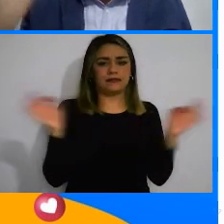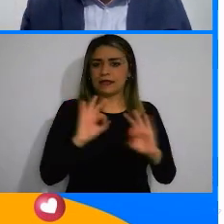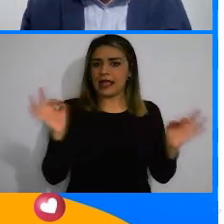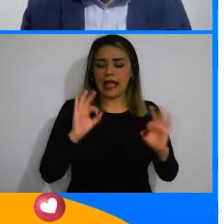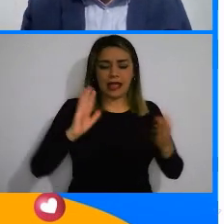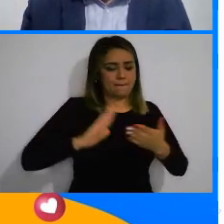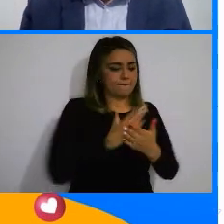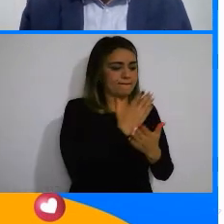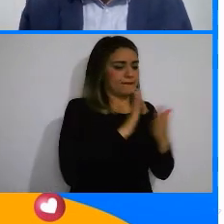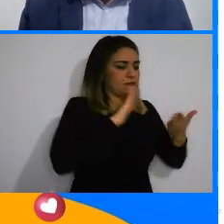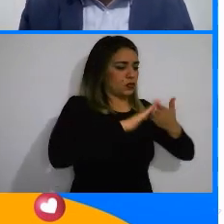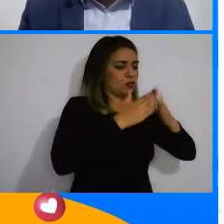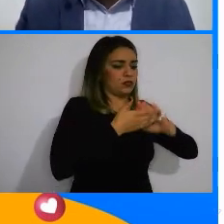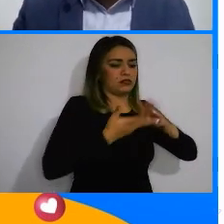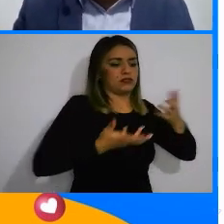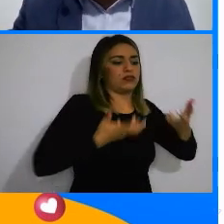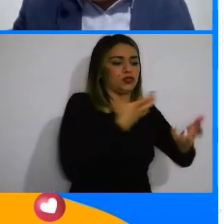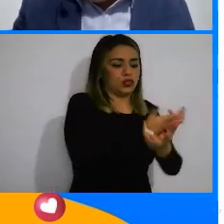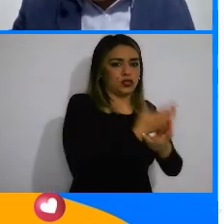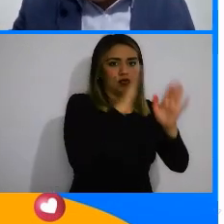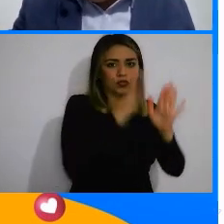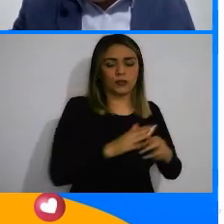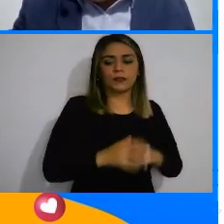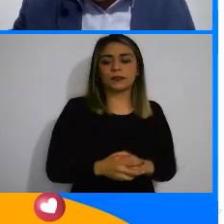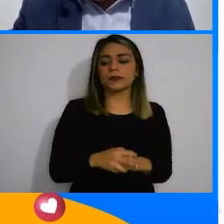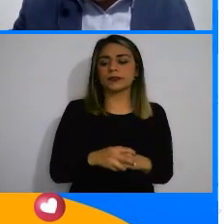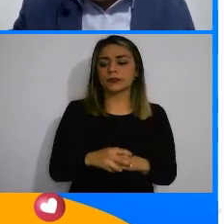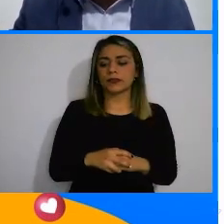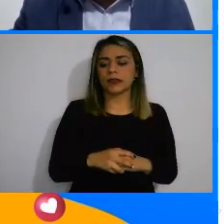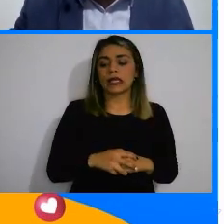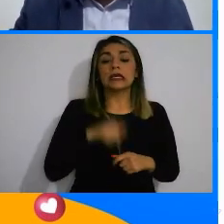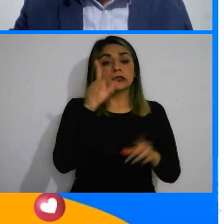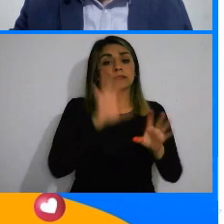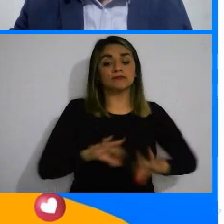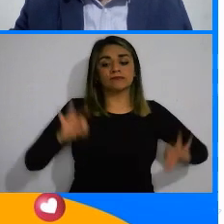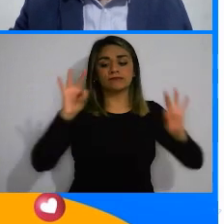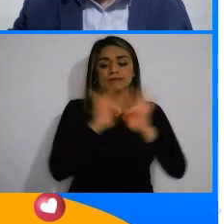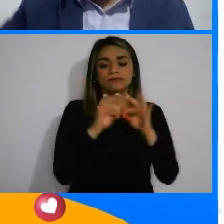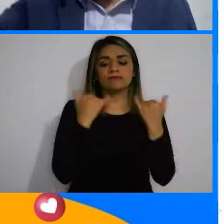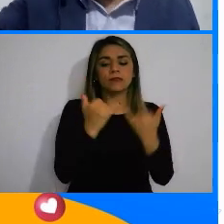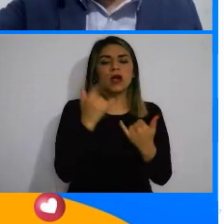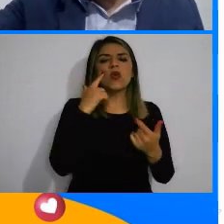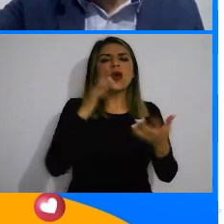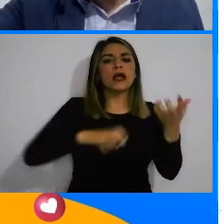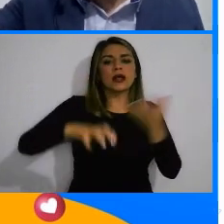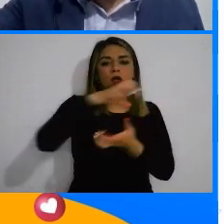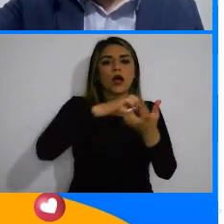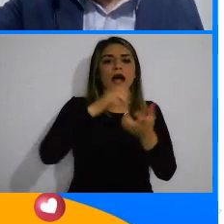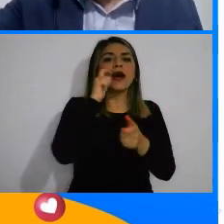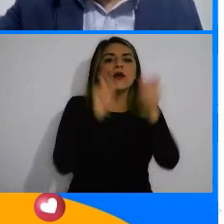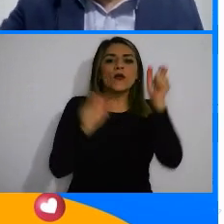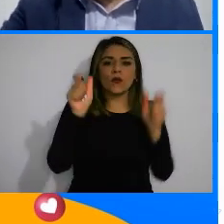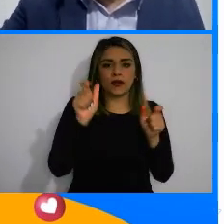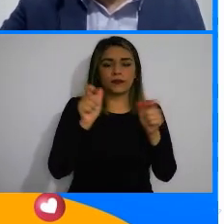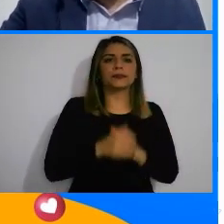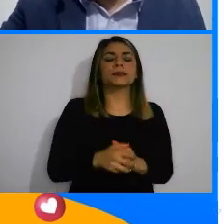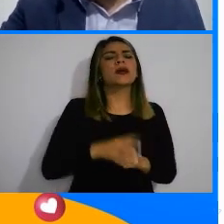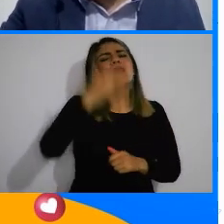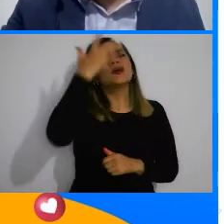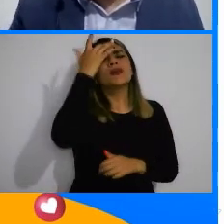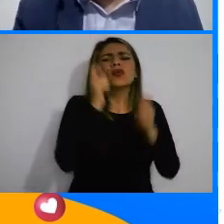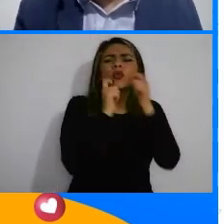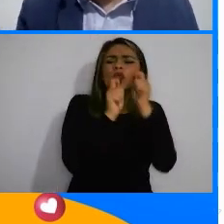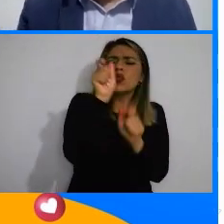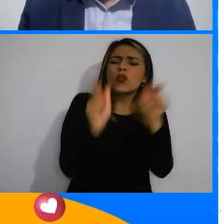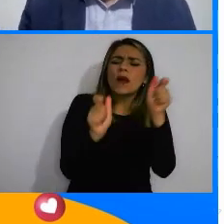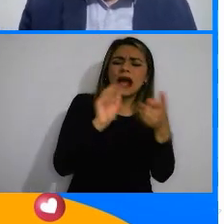veces escuchamos, ¿ok? Y he dejado una muy en particular, que es la ecología humana, ¿sí? ¿Por qué he dejado la ecología